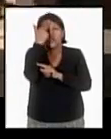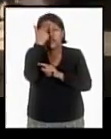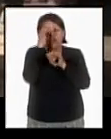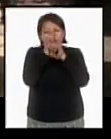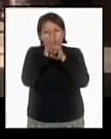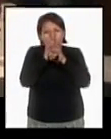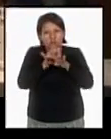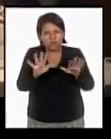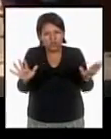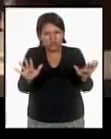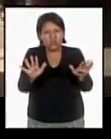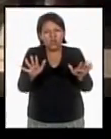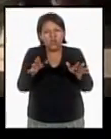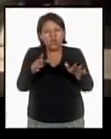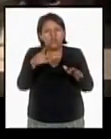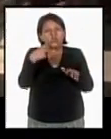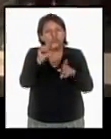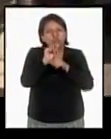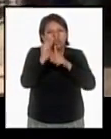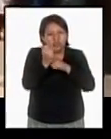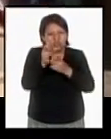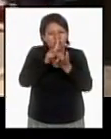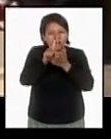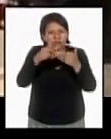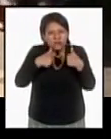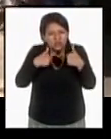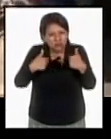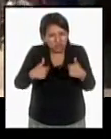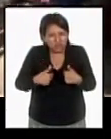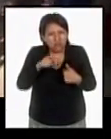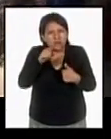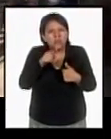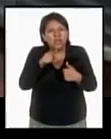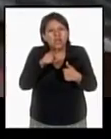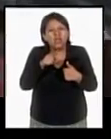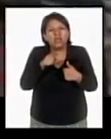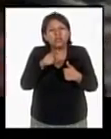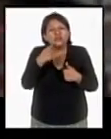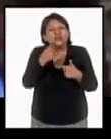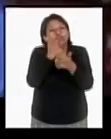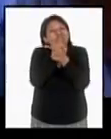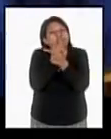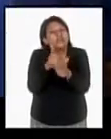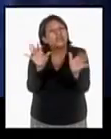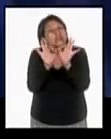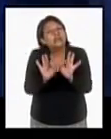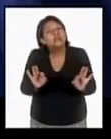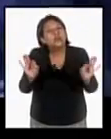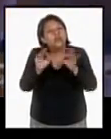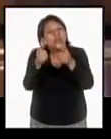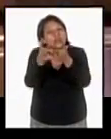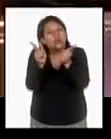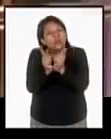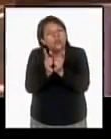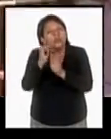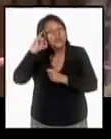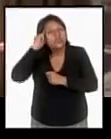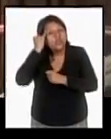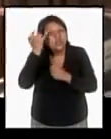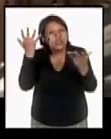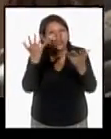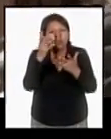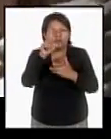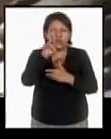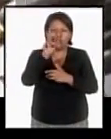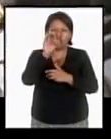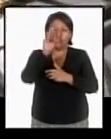especial sobre la situación de los derechos humanos y las libertades fundamentales de los pueblos indígenas, elaborado por Rodolfo